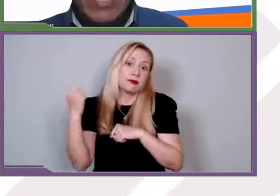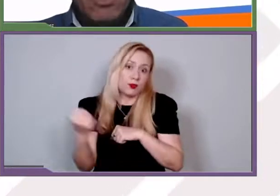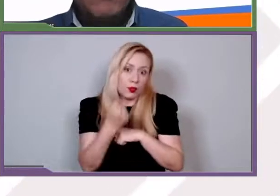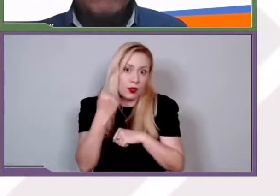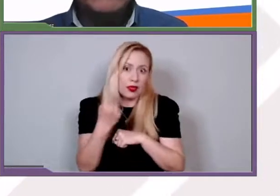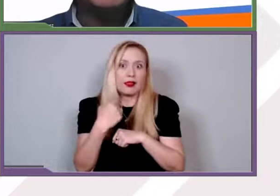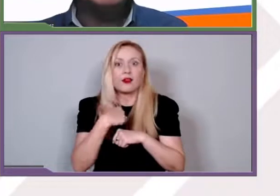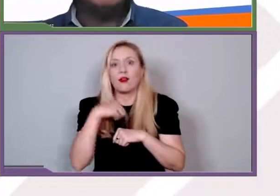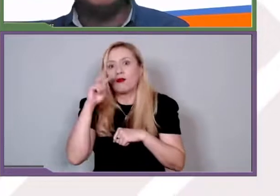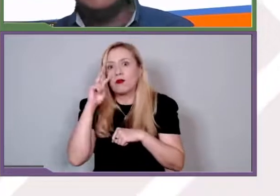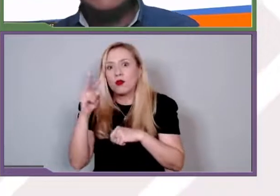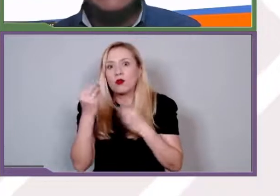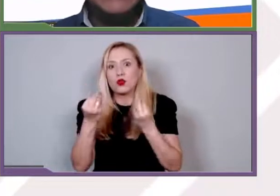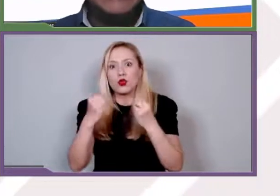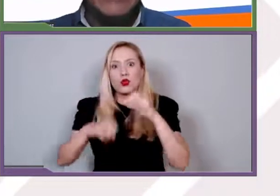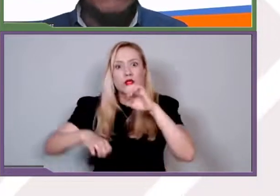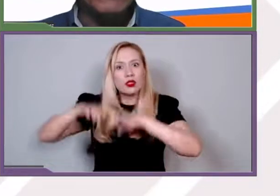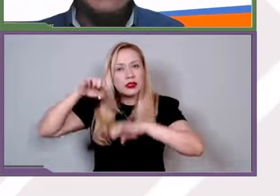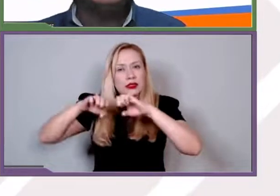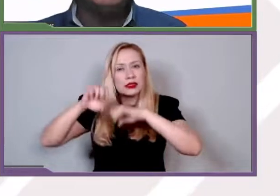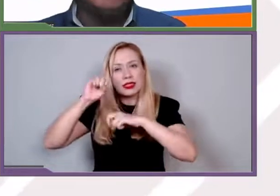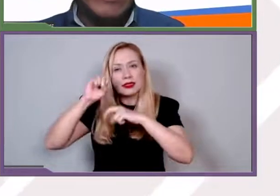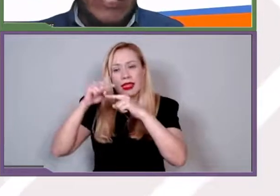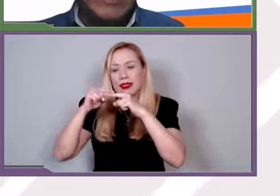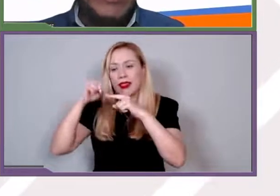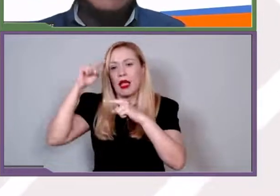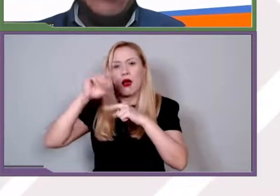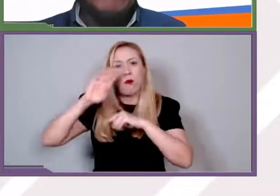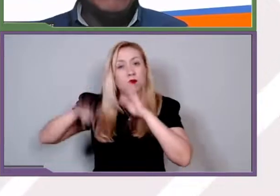tantos caídos personas mayores de 60 años,